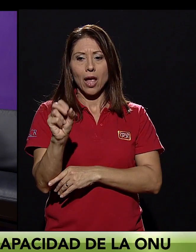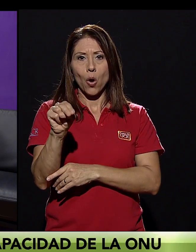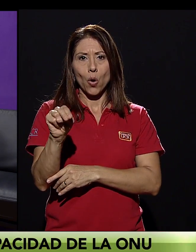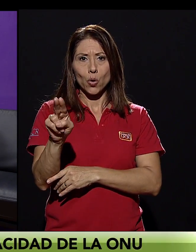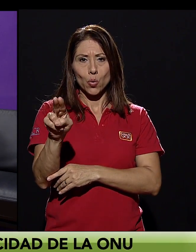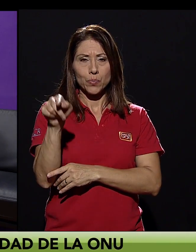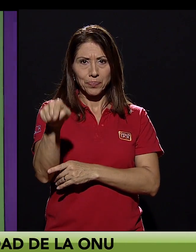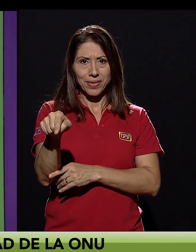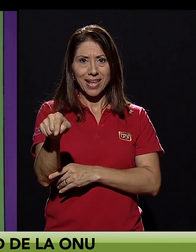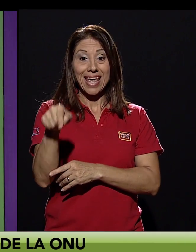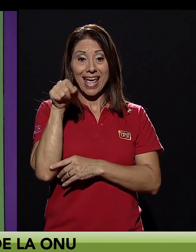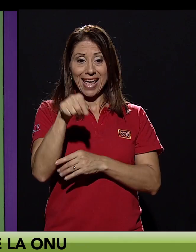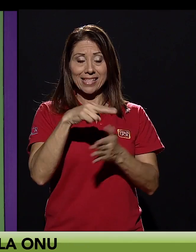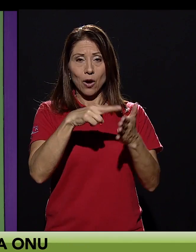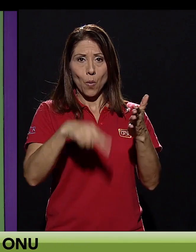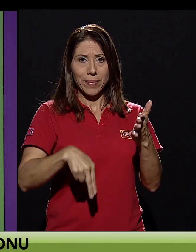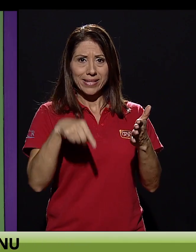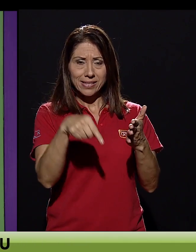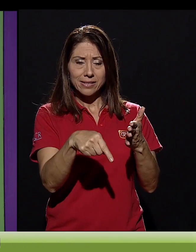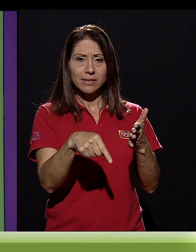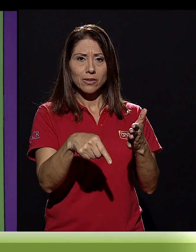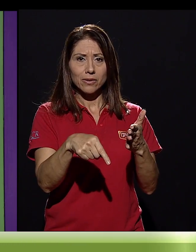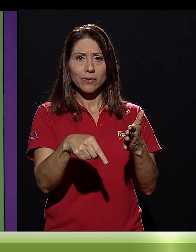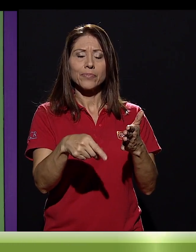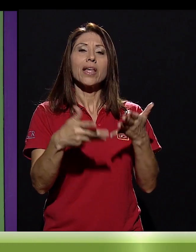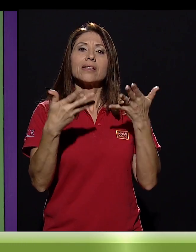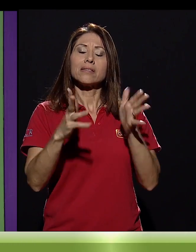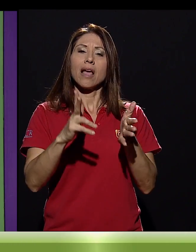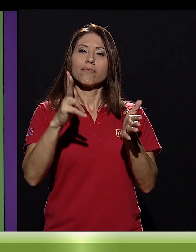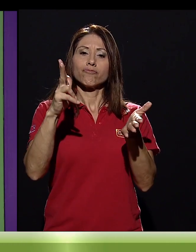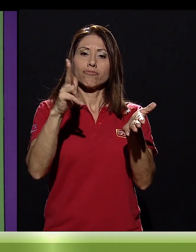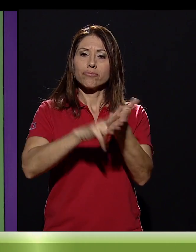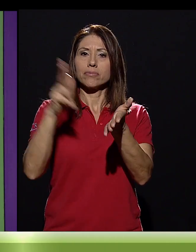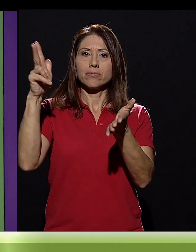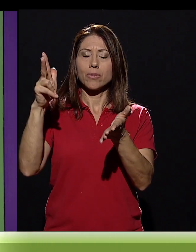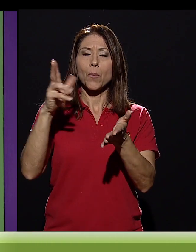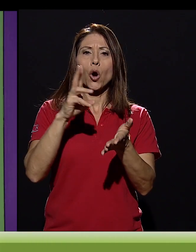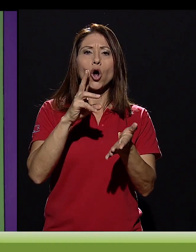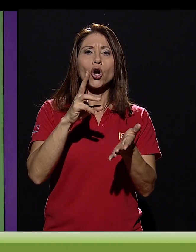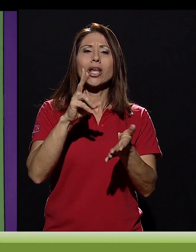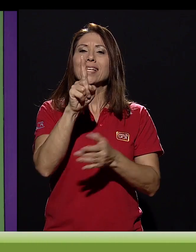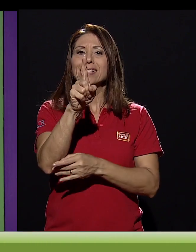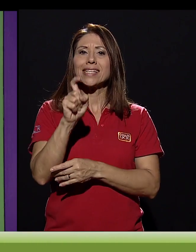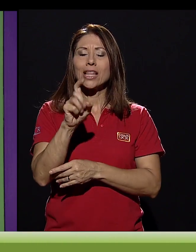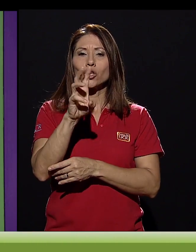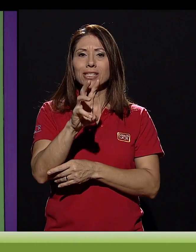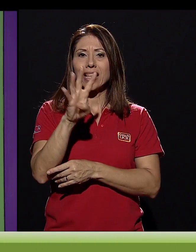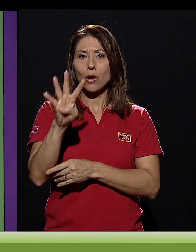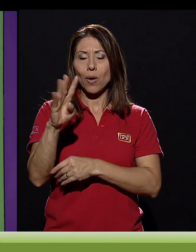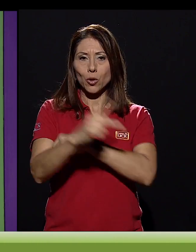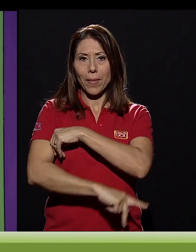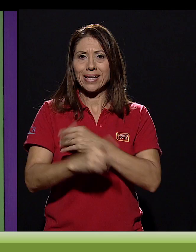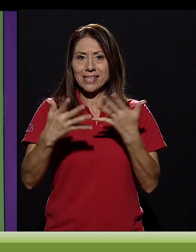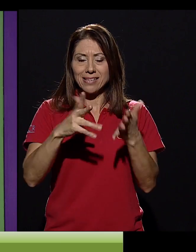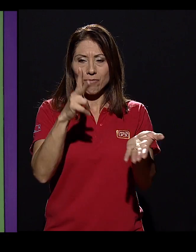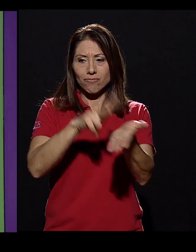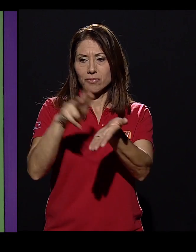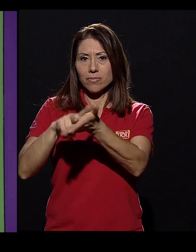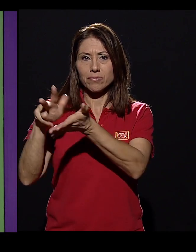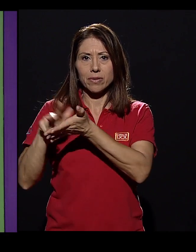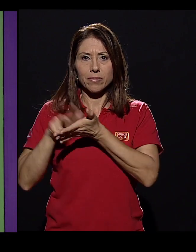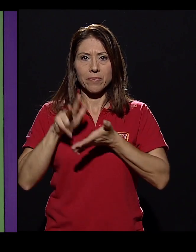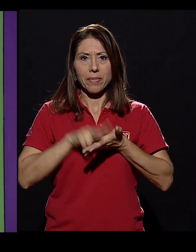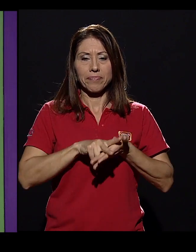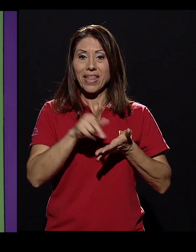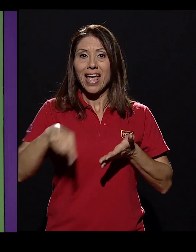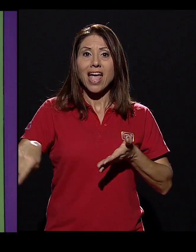las Naciones Unidas, y que esta convención, digamos, ha sido ratificada por 164 países que